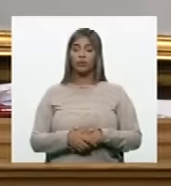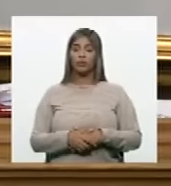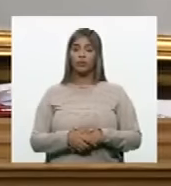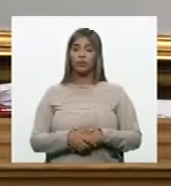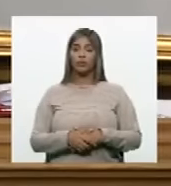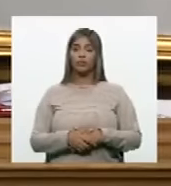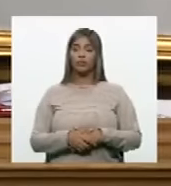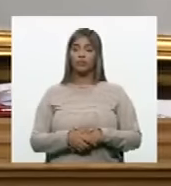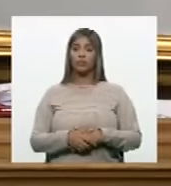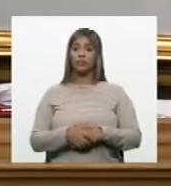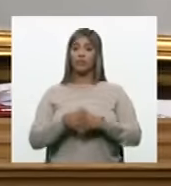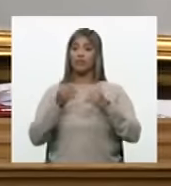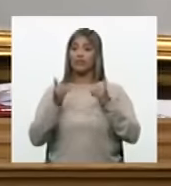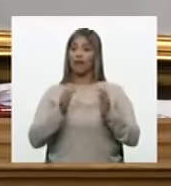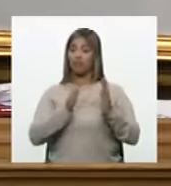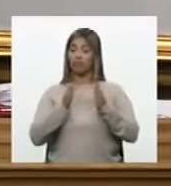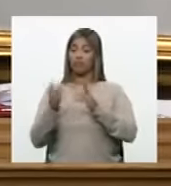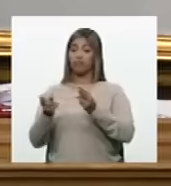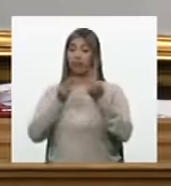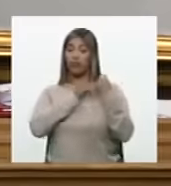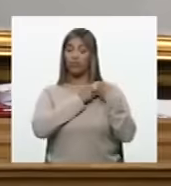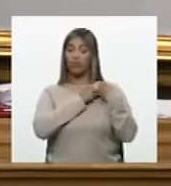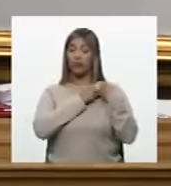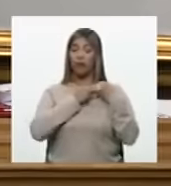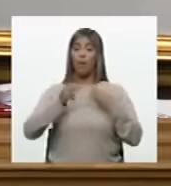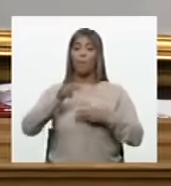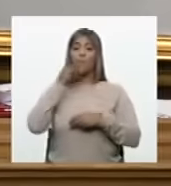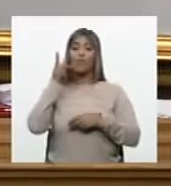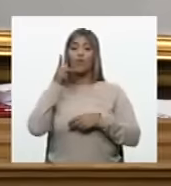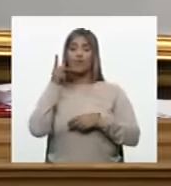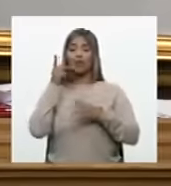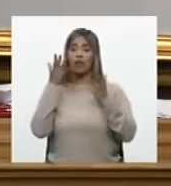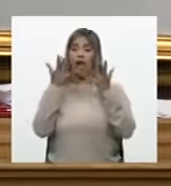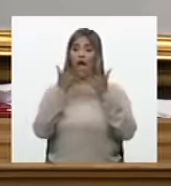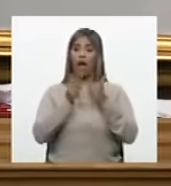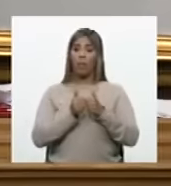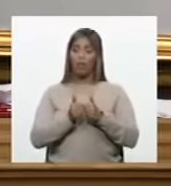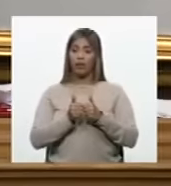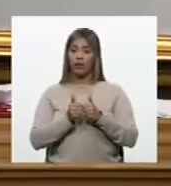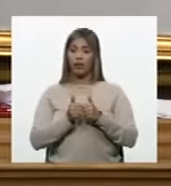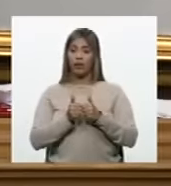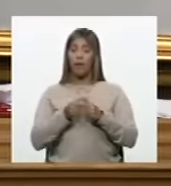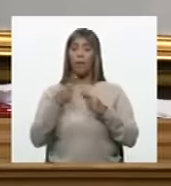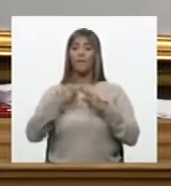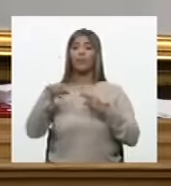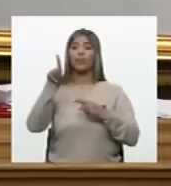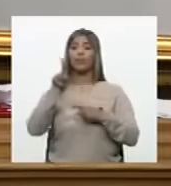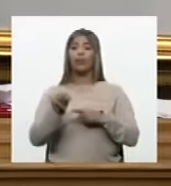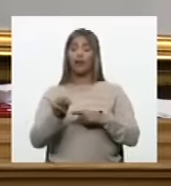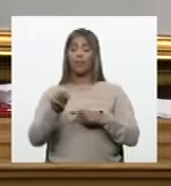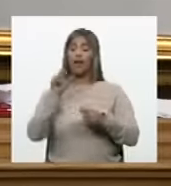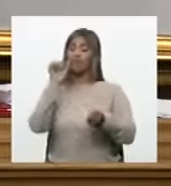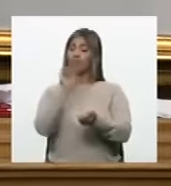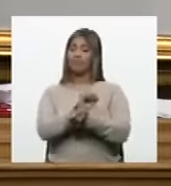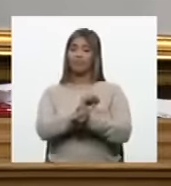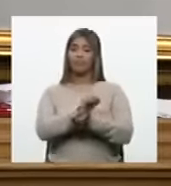se establezcan de inmediato las responsabilidades políticas, administrativas, pero sobre todo